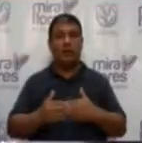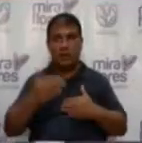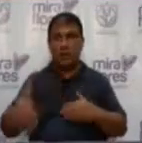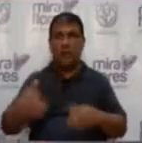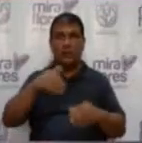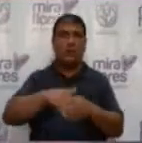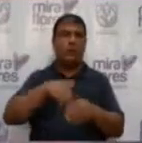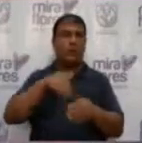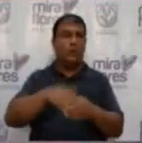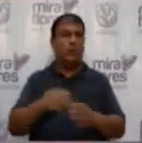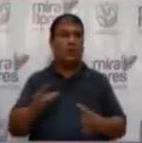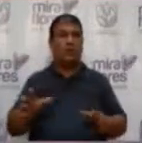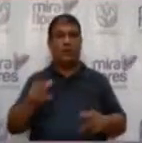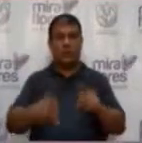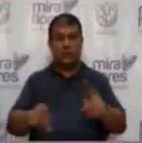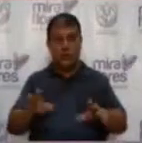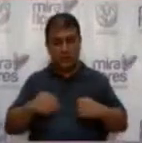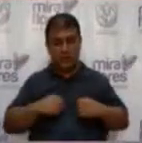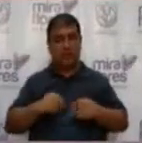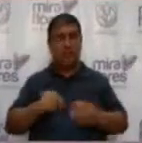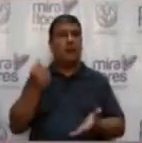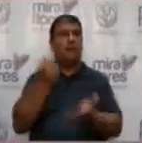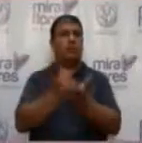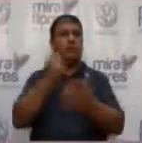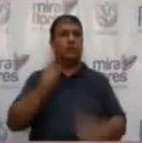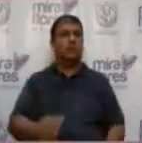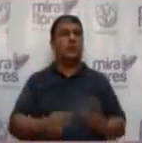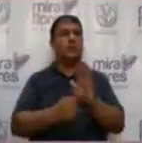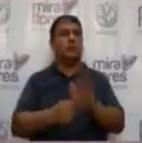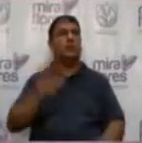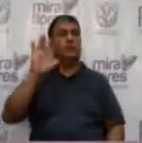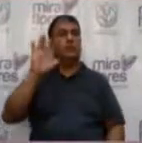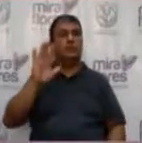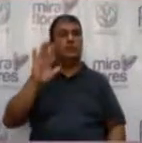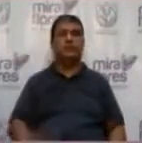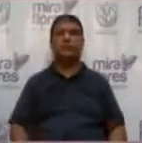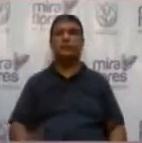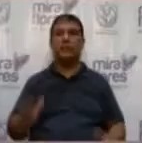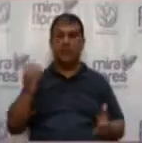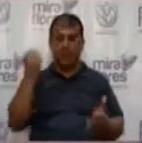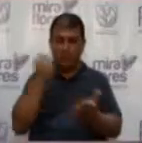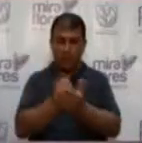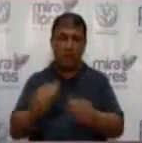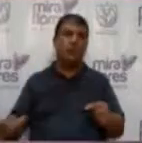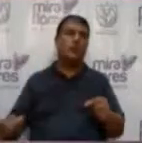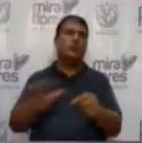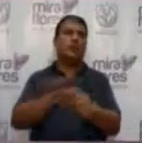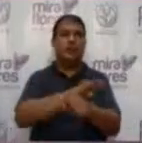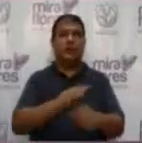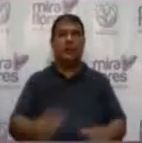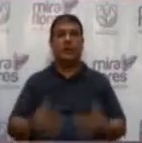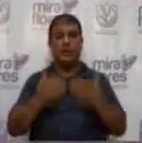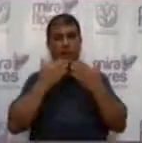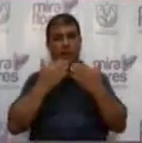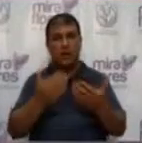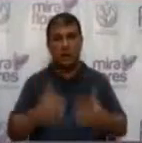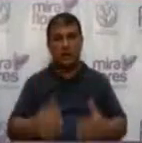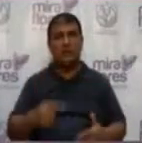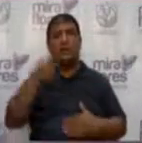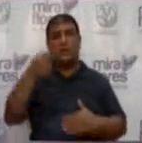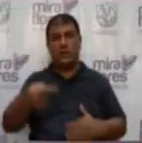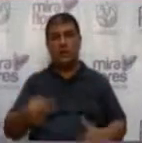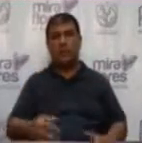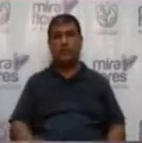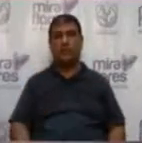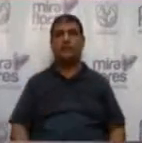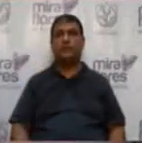Aquellos miembros del Consejo que estén a favor de aprobar este proyecto, si no es especial nacional de conformidad. Aprobado por unanimidad. Muchísimas gracias. Siguiente